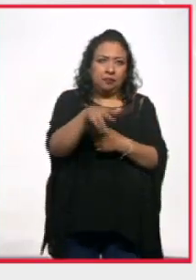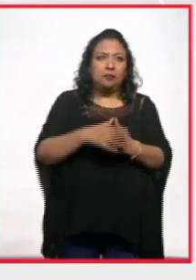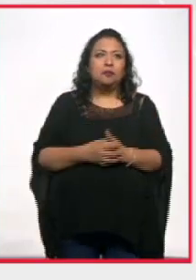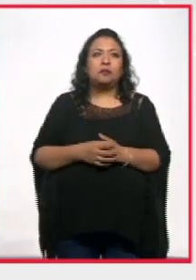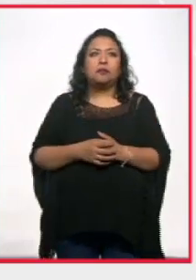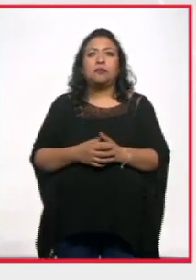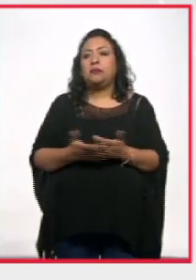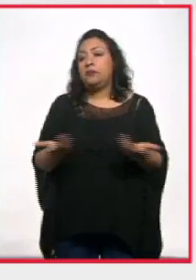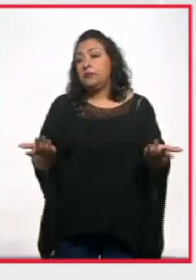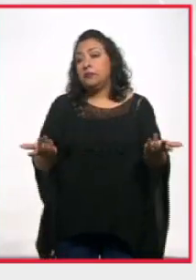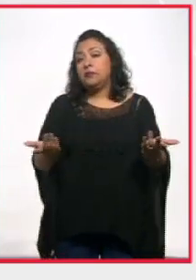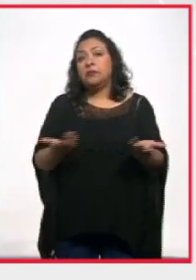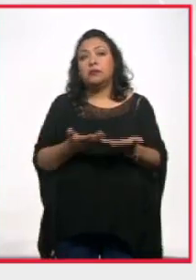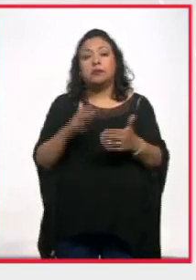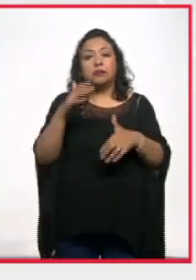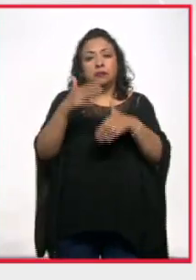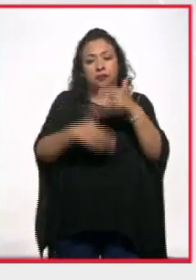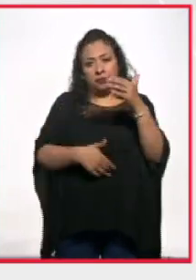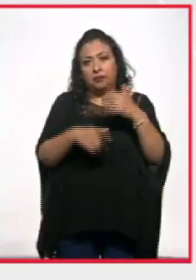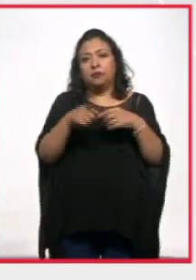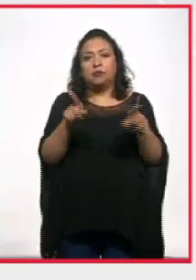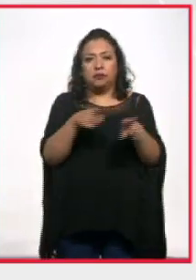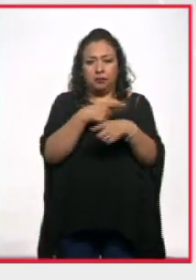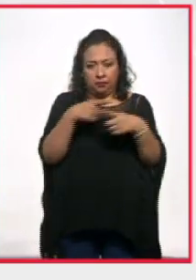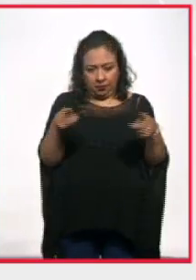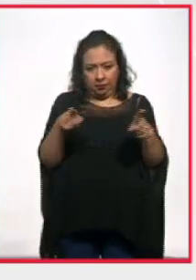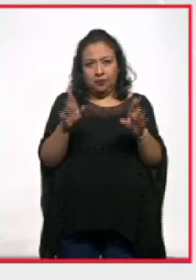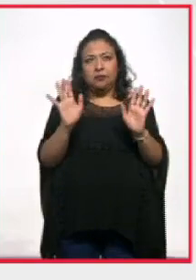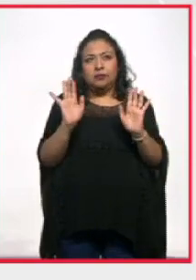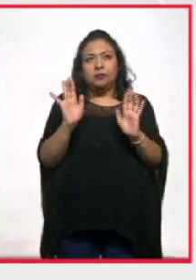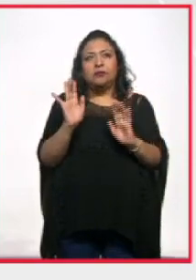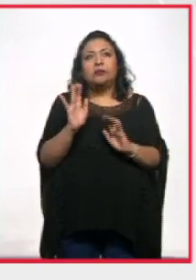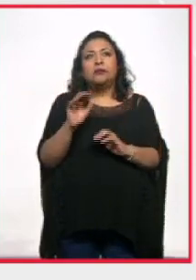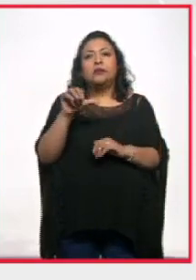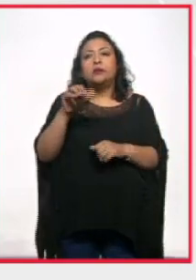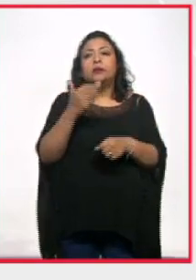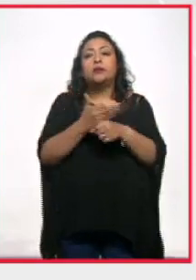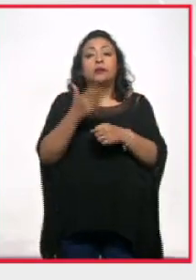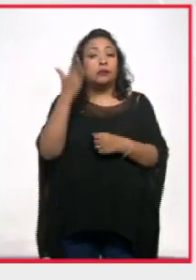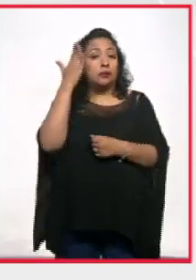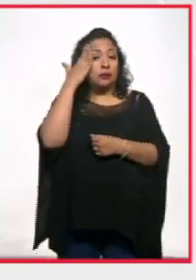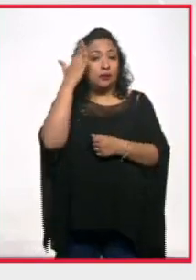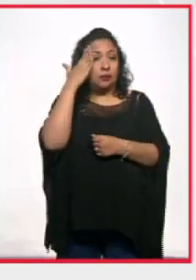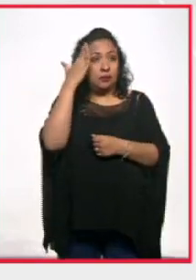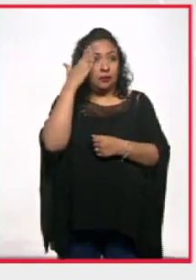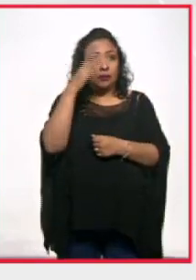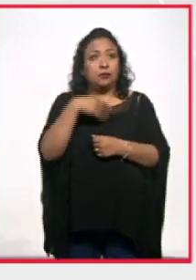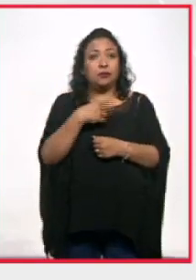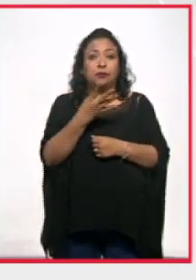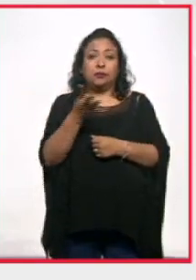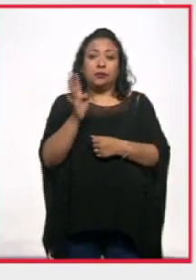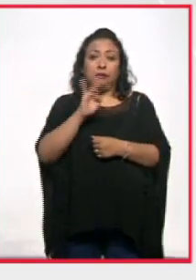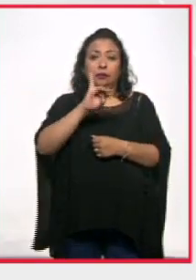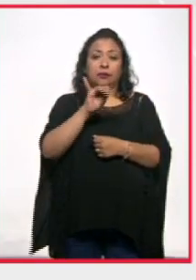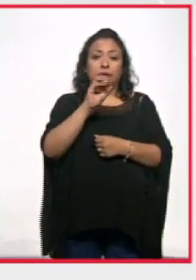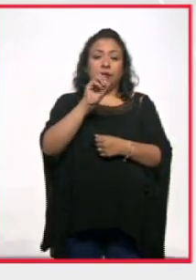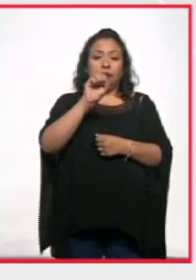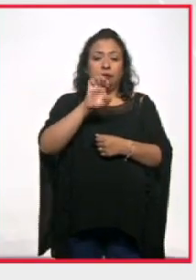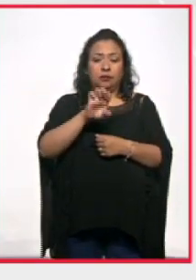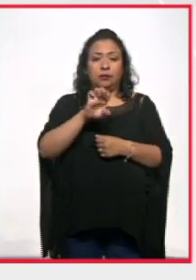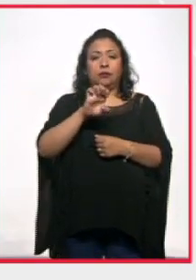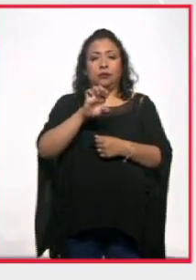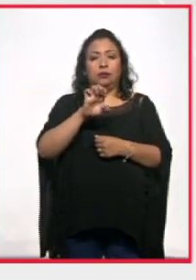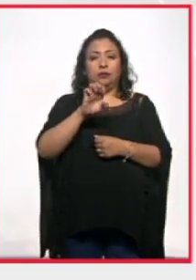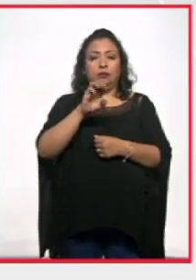que y sí. Nosotros vamos a despedir, por supuesto, con música y como... están de protagonistas los miembros del Cuarteto de Cuerdas José White. Vamos